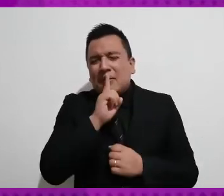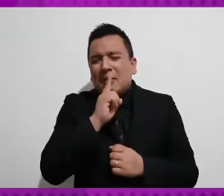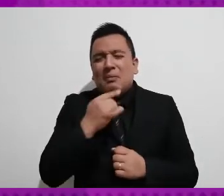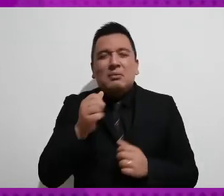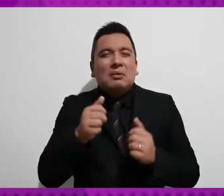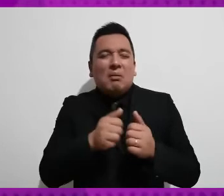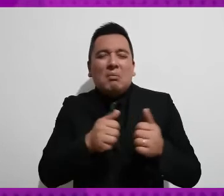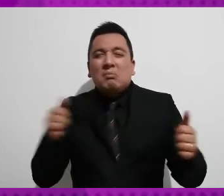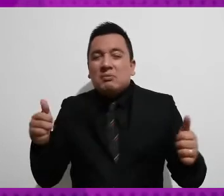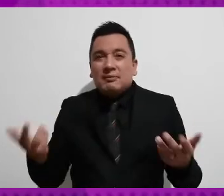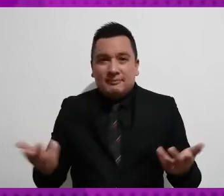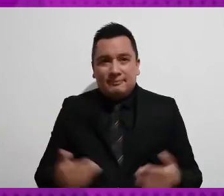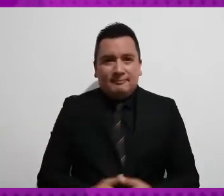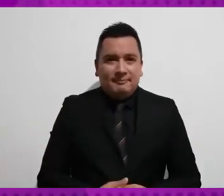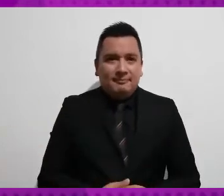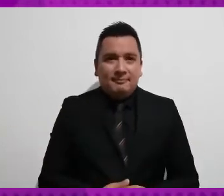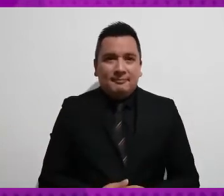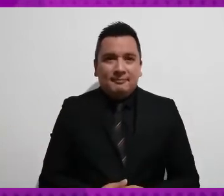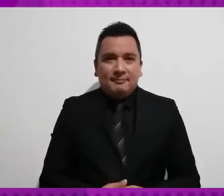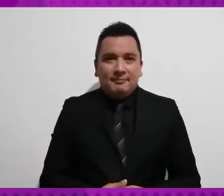mesas directivas de casilla.